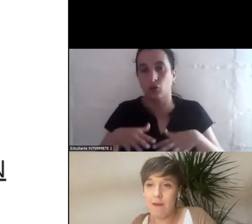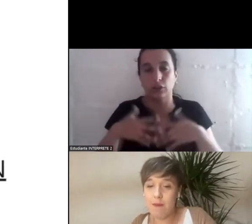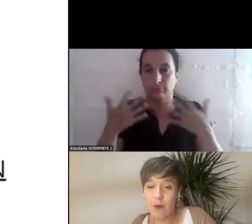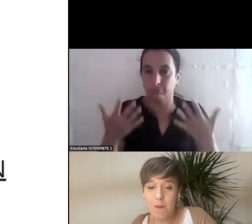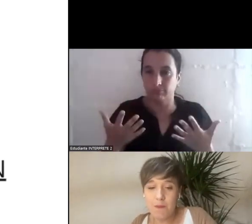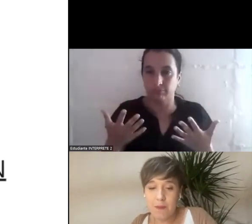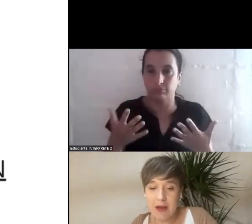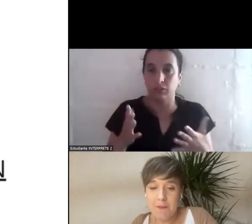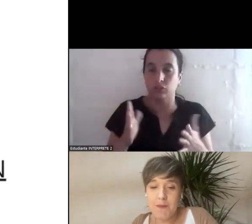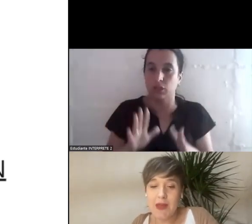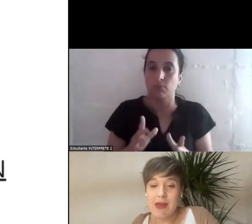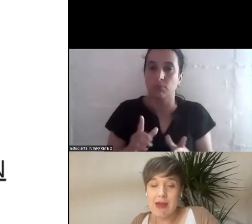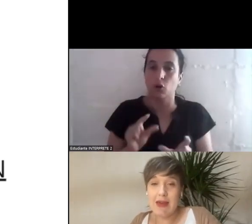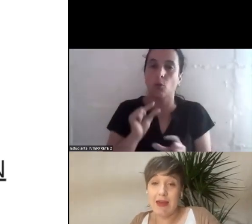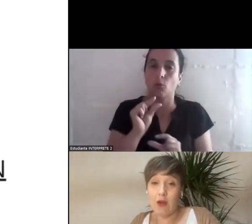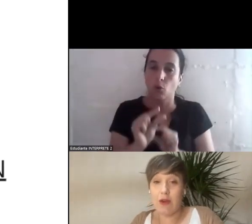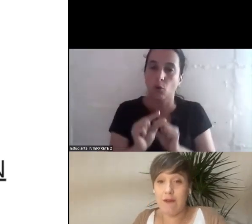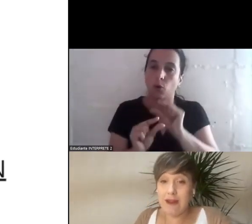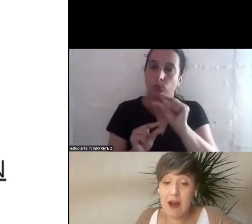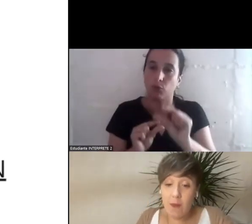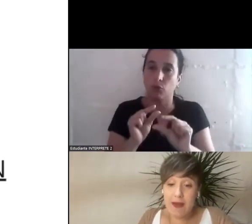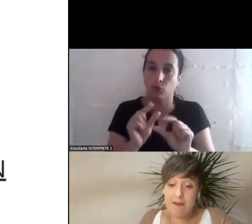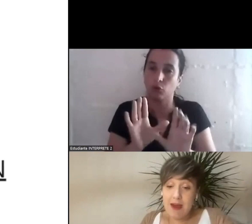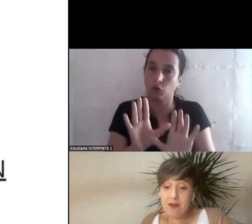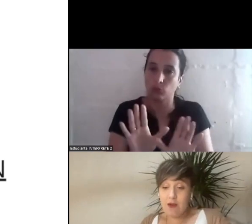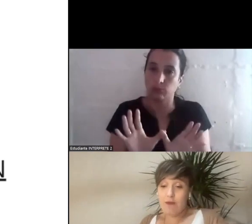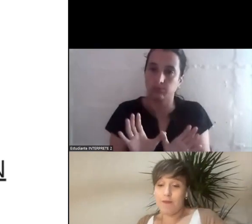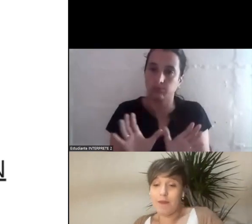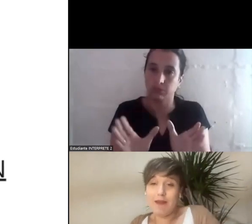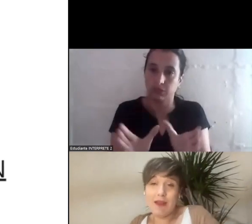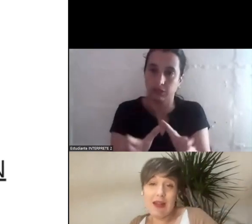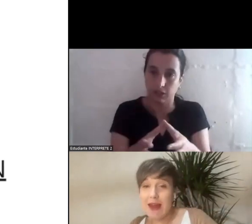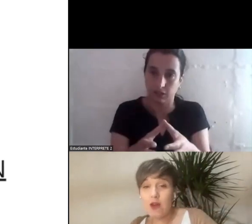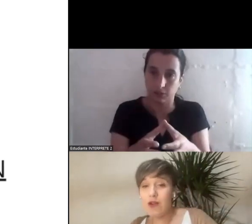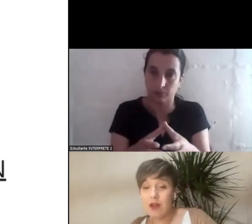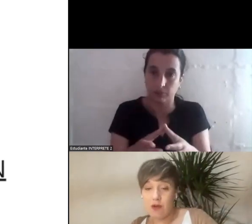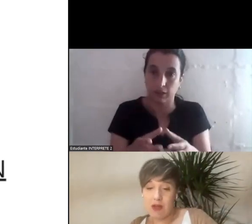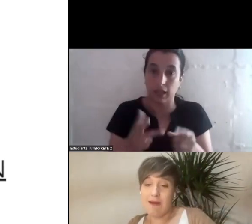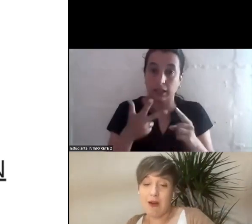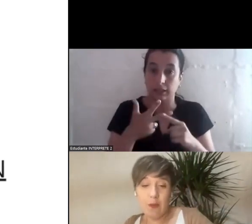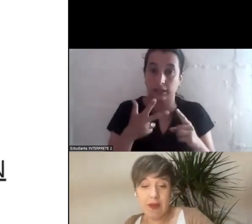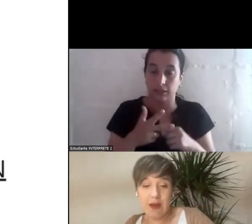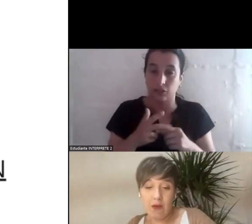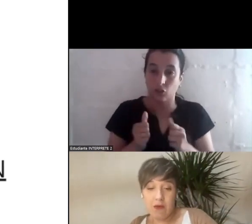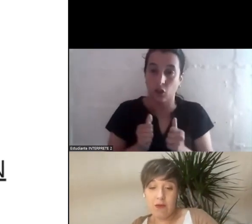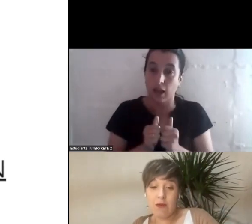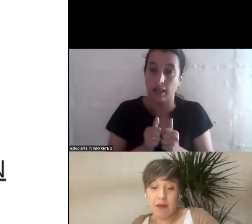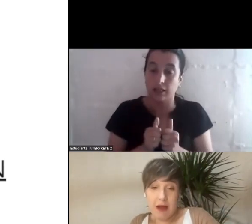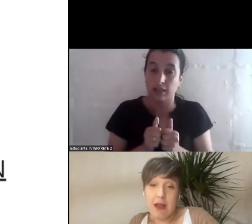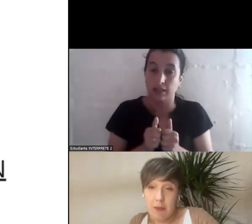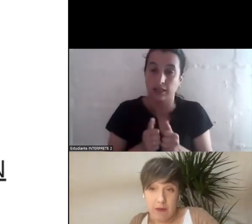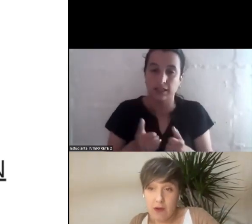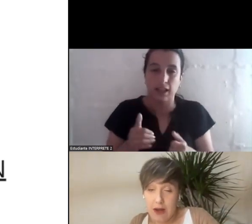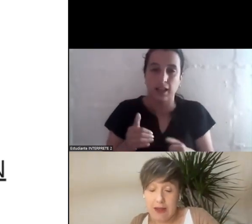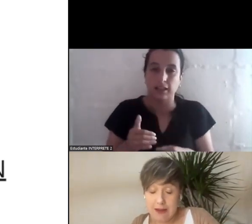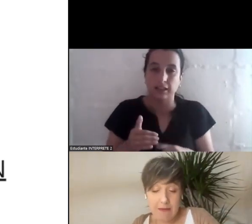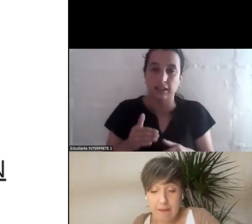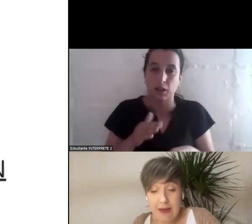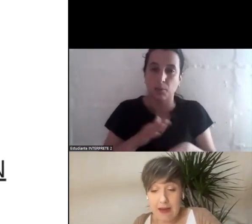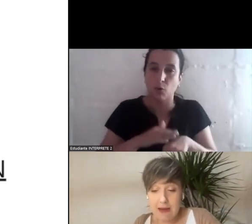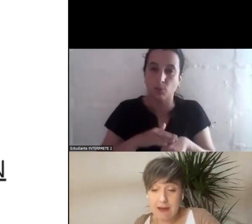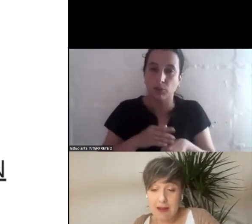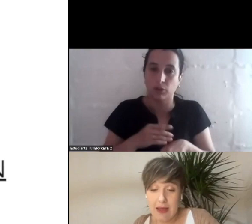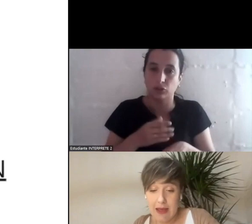dejándoles tiempo, ¿vale? Y con lo referente al acompañamiento, desde el diagnóstico se debe acompañar con cercanía y profesionalidad a